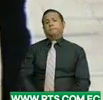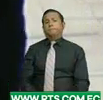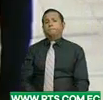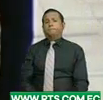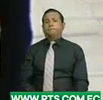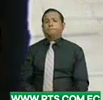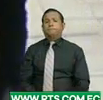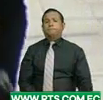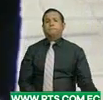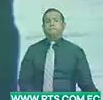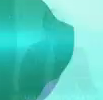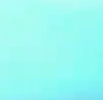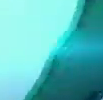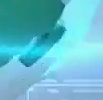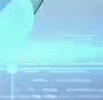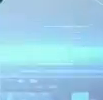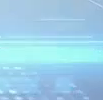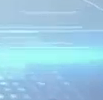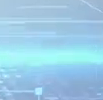Peralta.